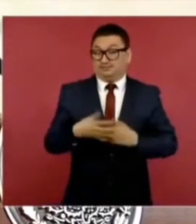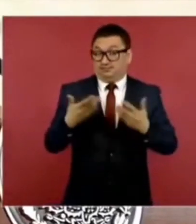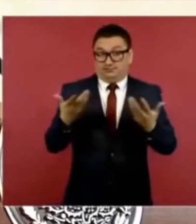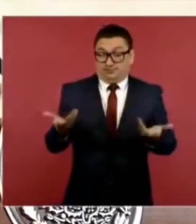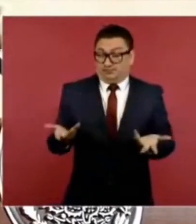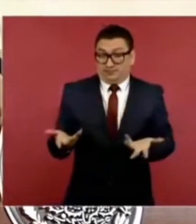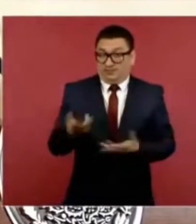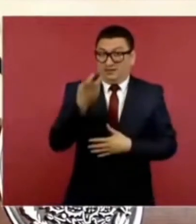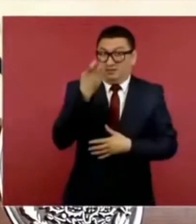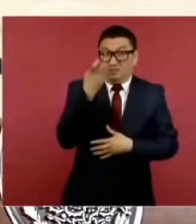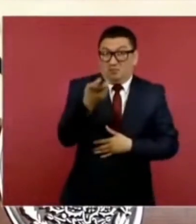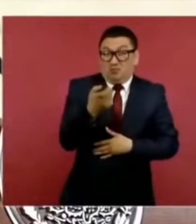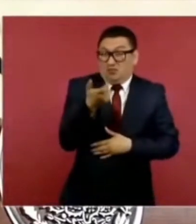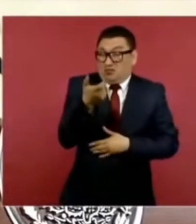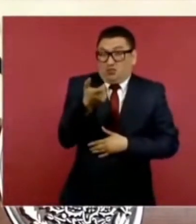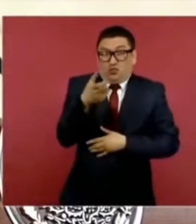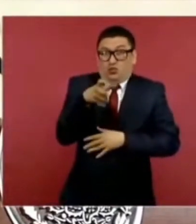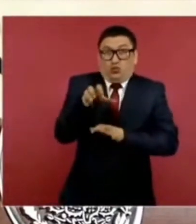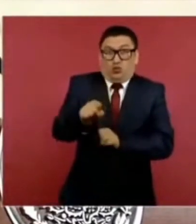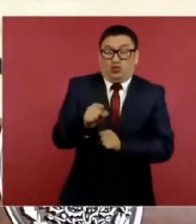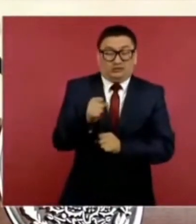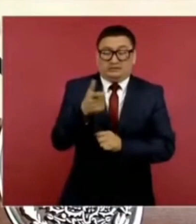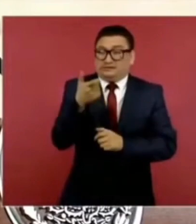Entonces, como no alcanzaba,